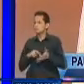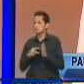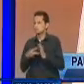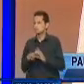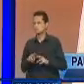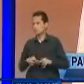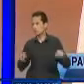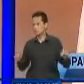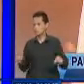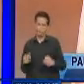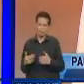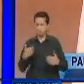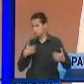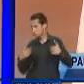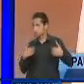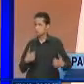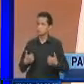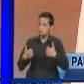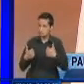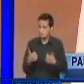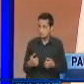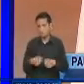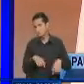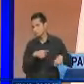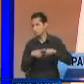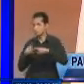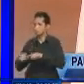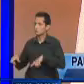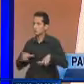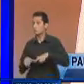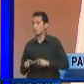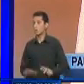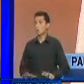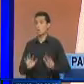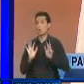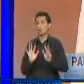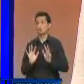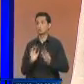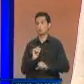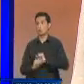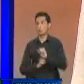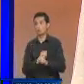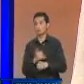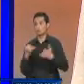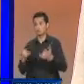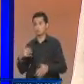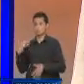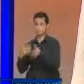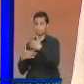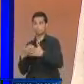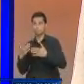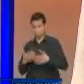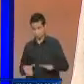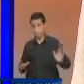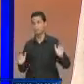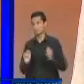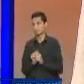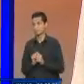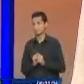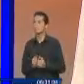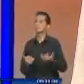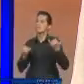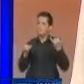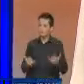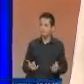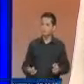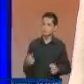dinámica y que se tenga ciertos desplazamientos, tomando en cuenta que lleva 8 años en gestión. El tema es, si es que estamos en este momento, como